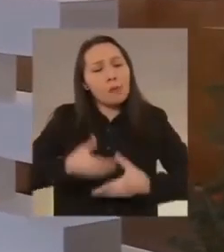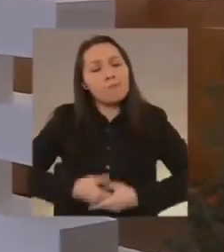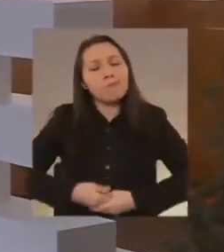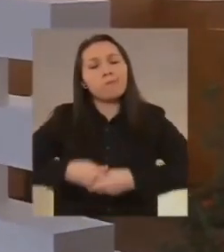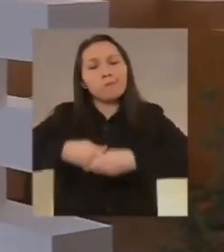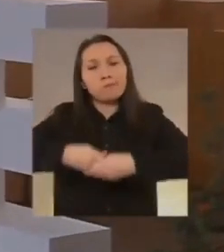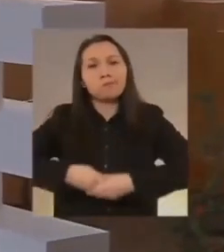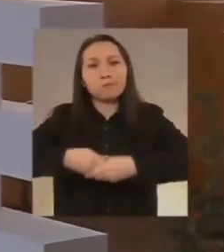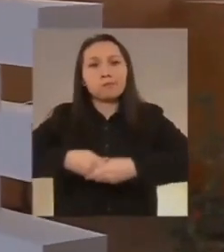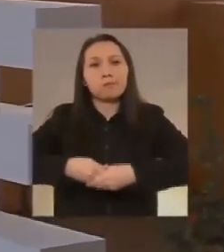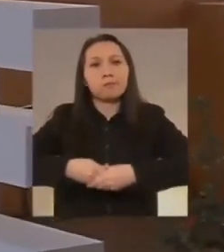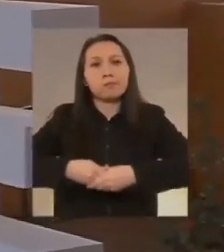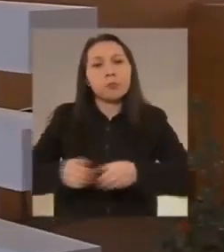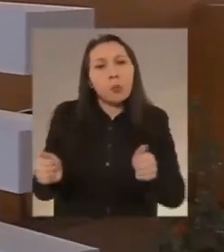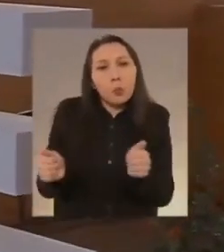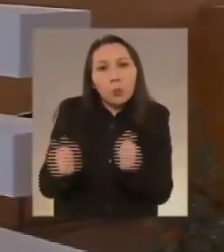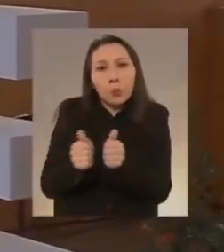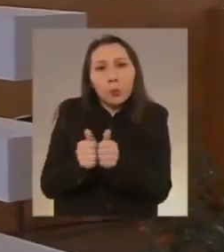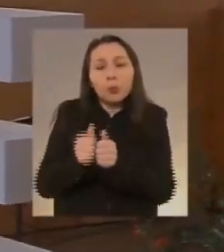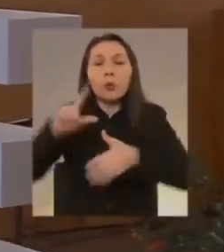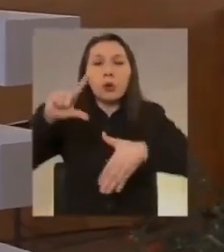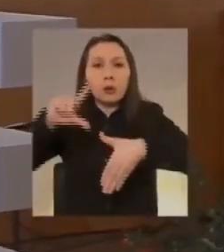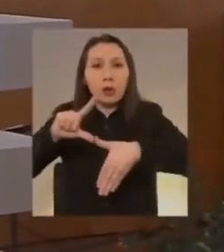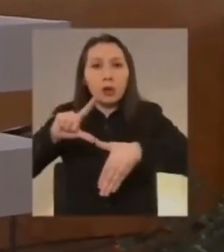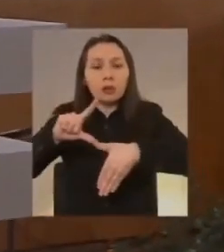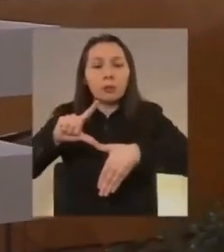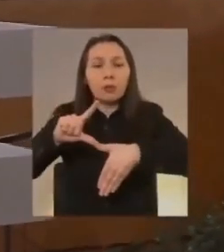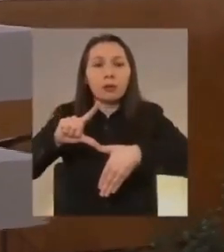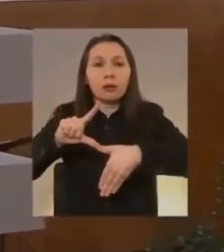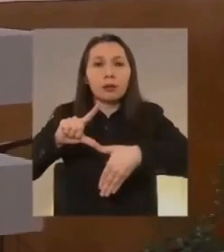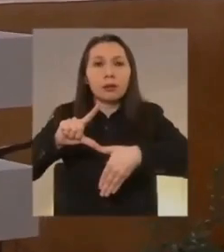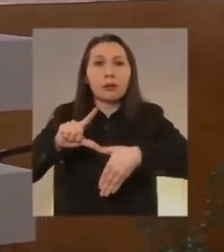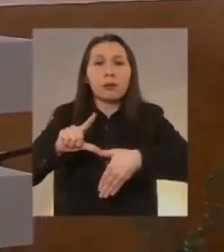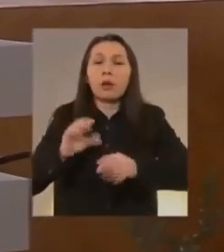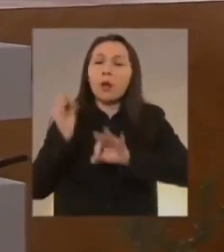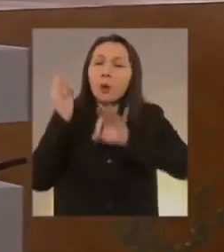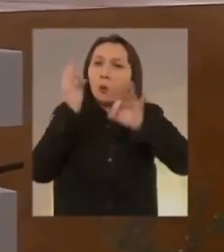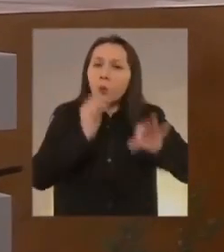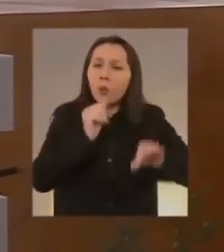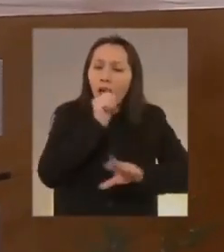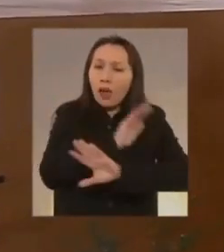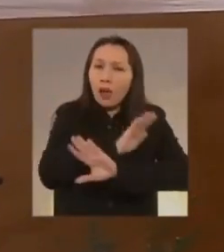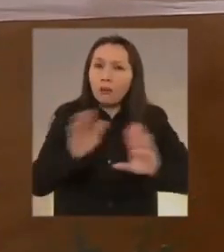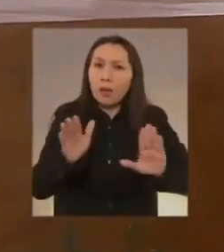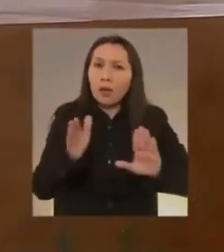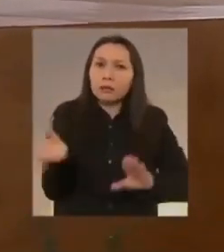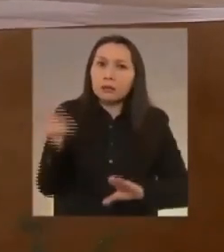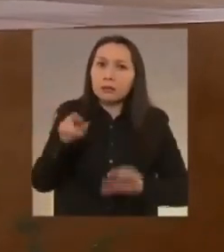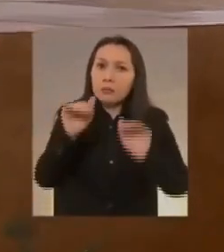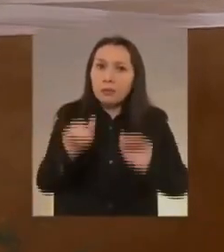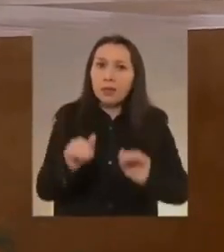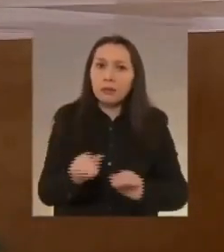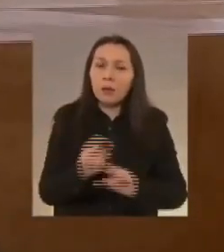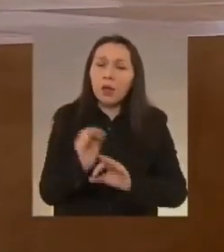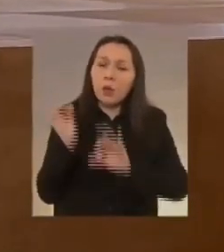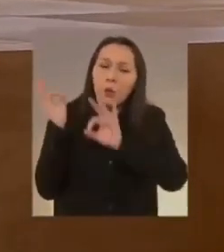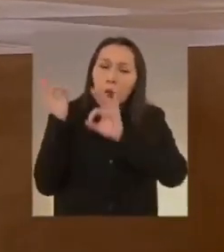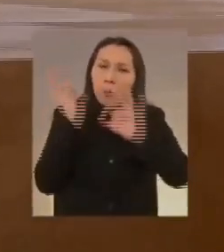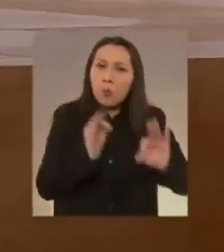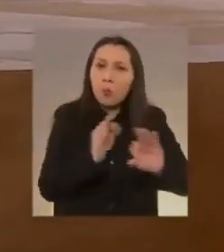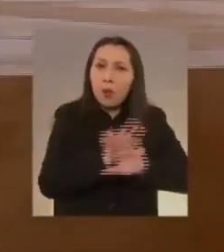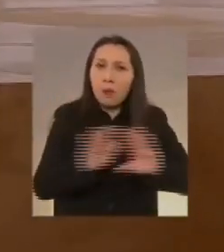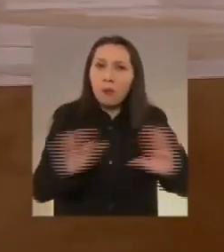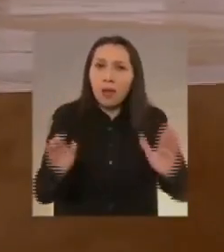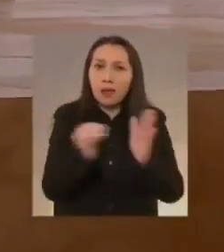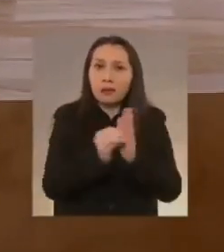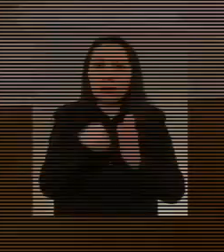manos, juntarnos, Latinoamérica, para que nunca más vuelva a pasar. Nunca más,